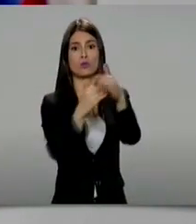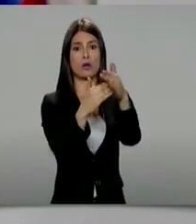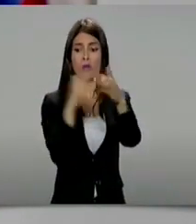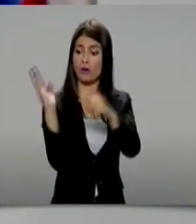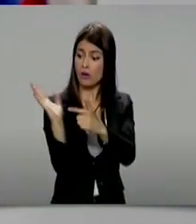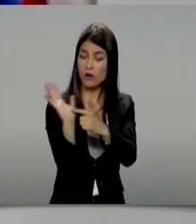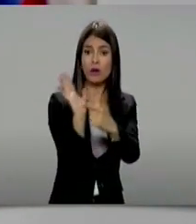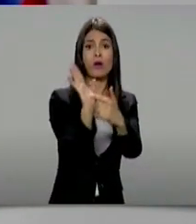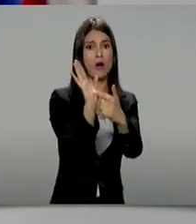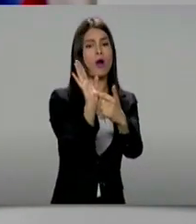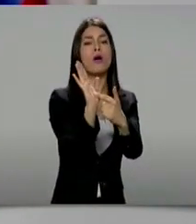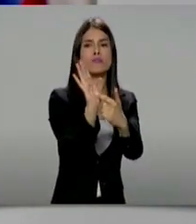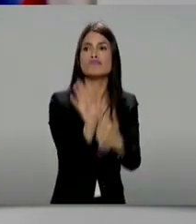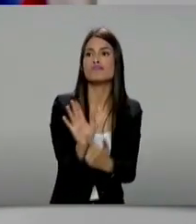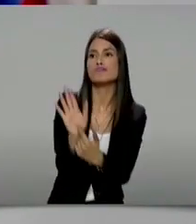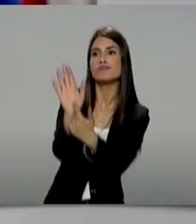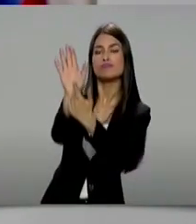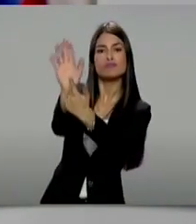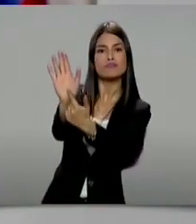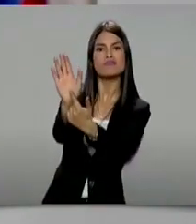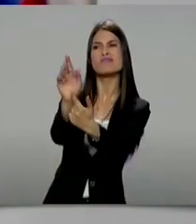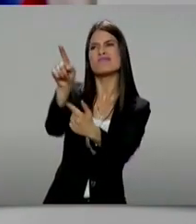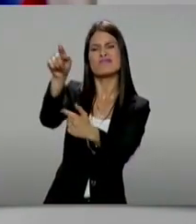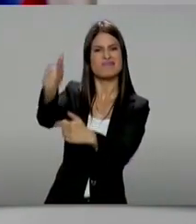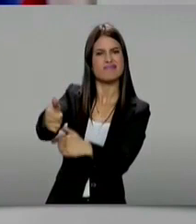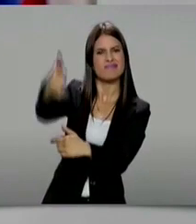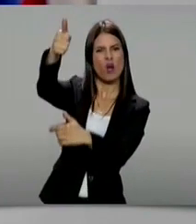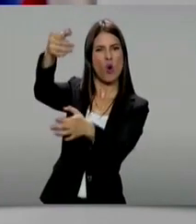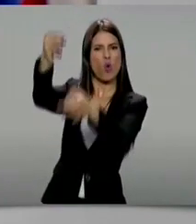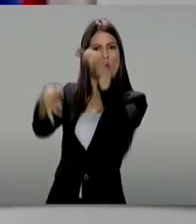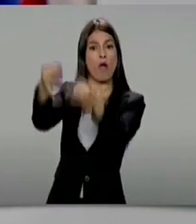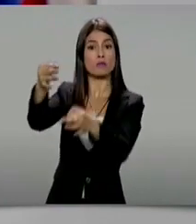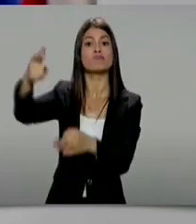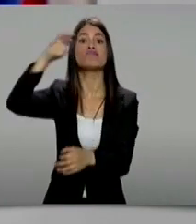especial podrán ser